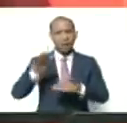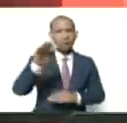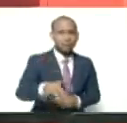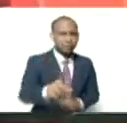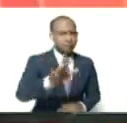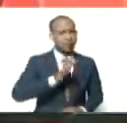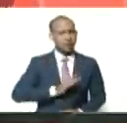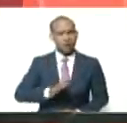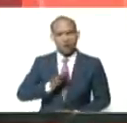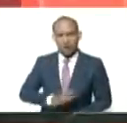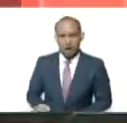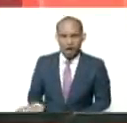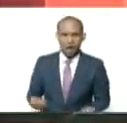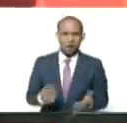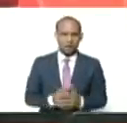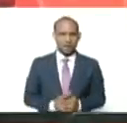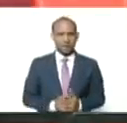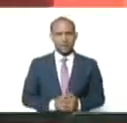mi hijo,